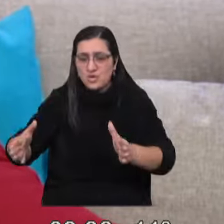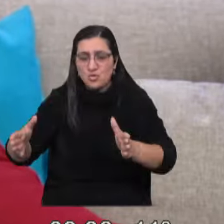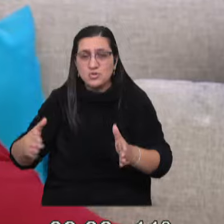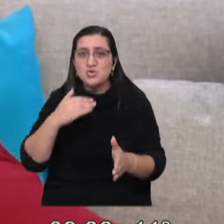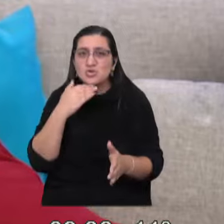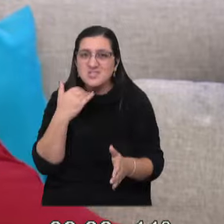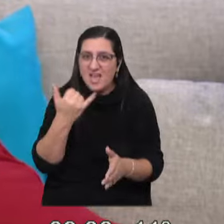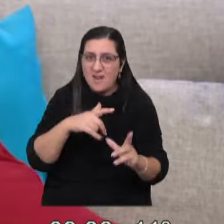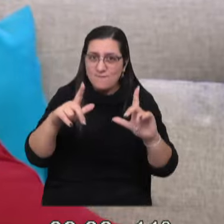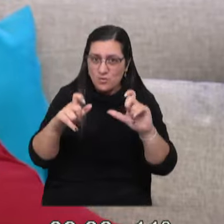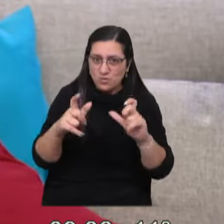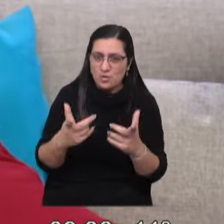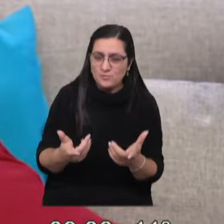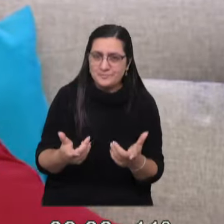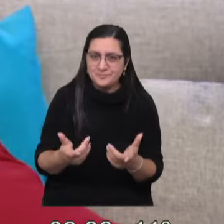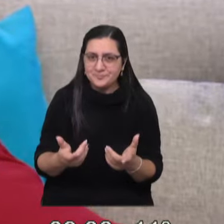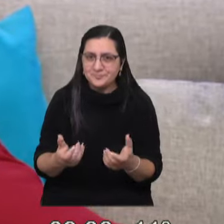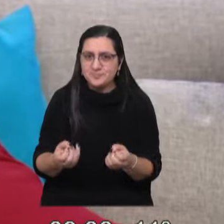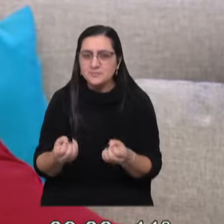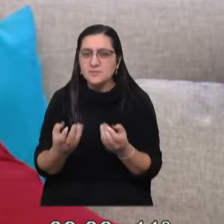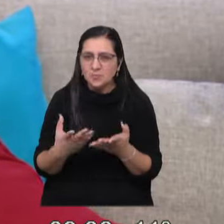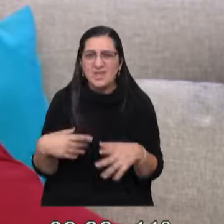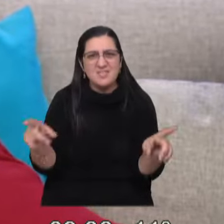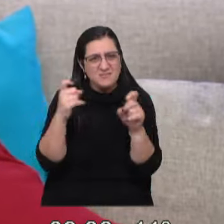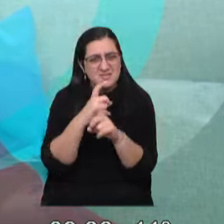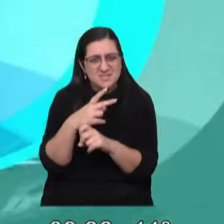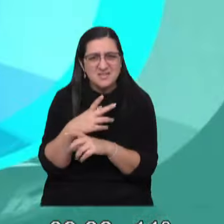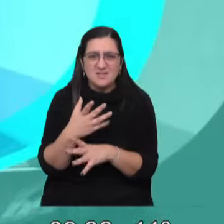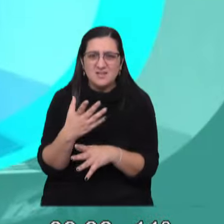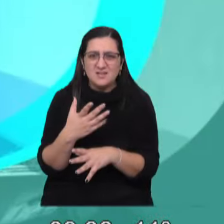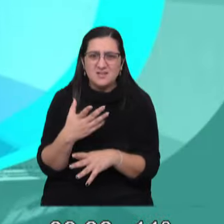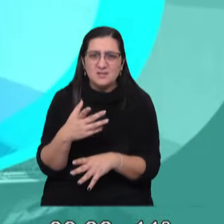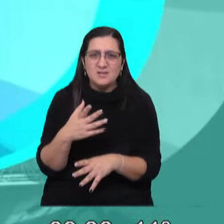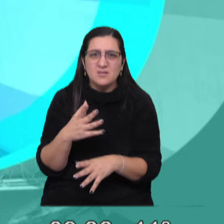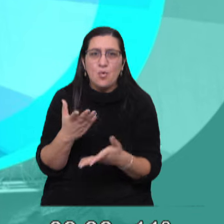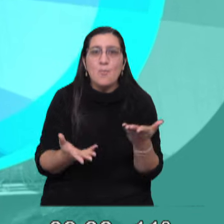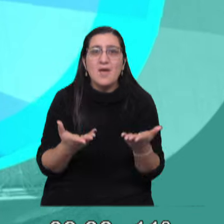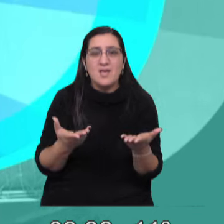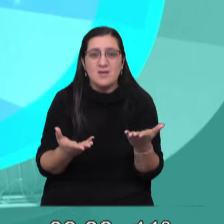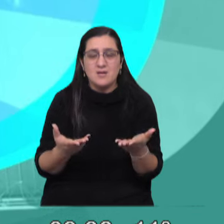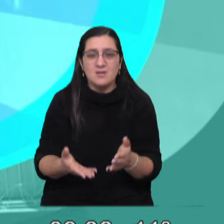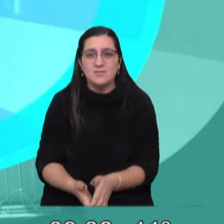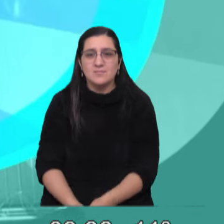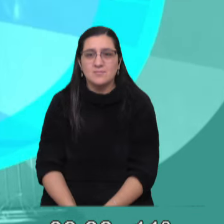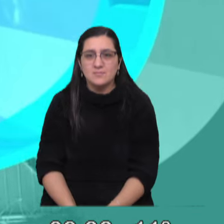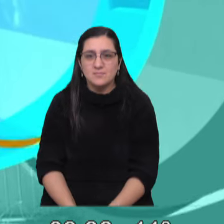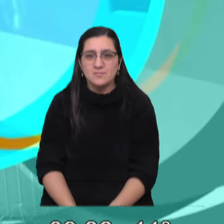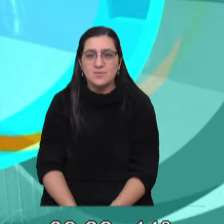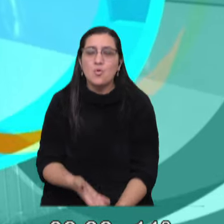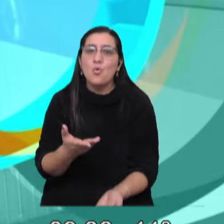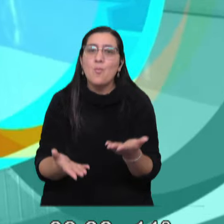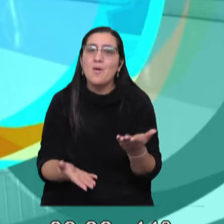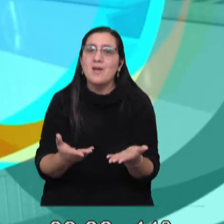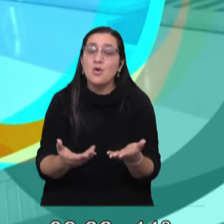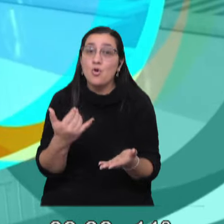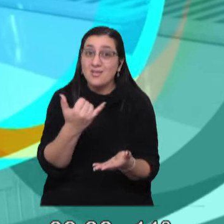tienen la la foto porque este cuesta ver en imágenes también y comparar ahí la tenemos comparar lo